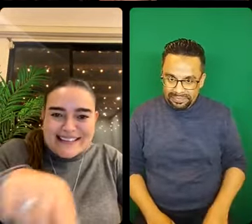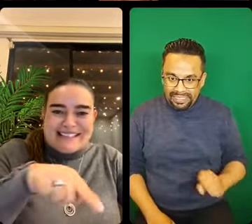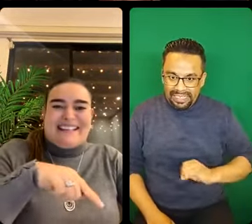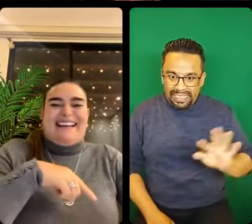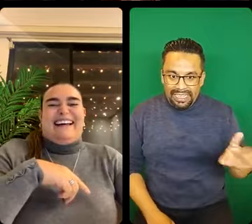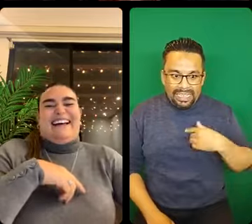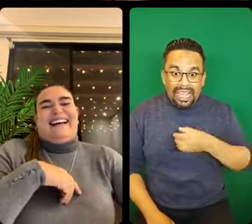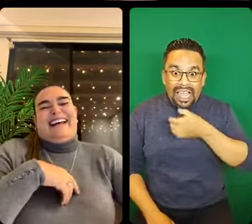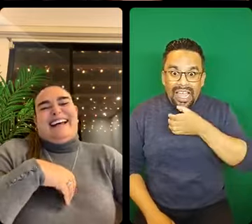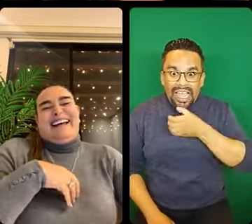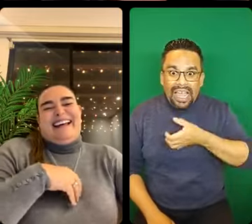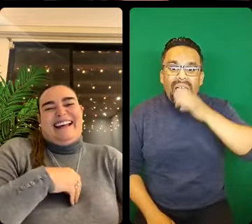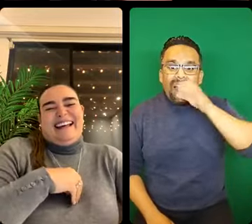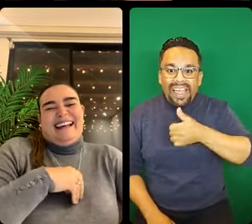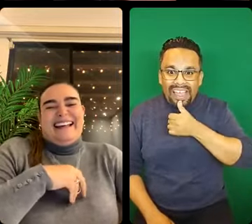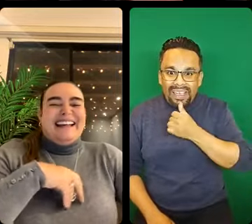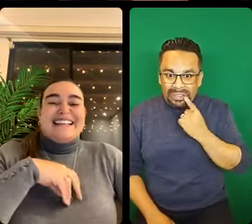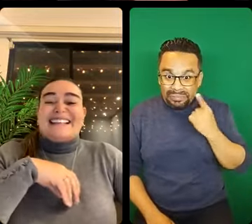agüita, Jess.